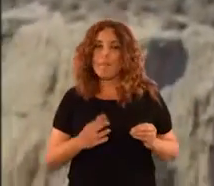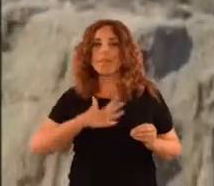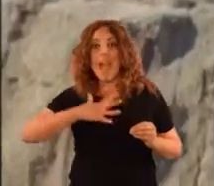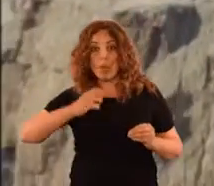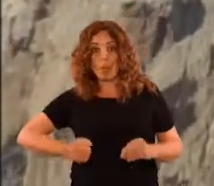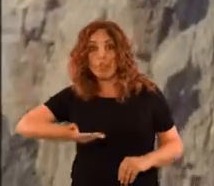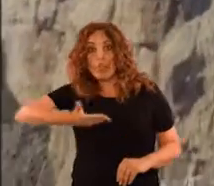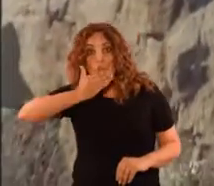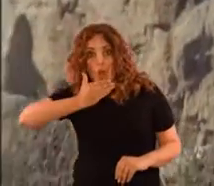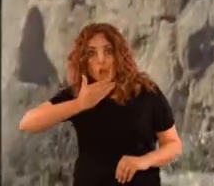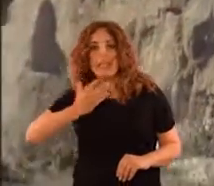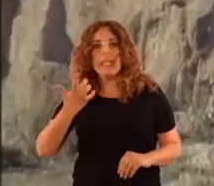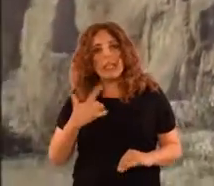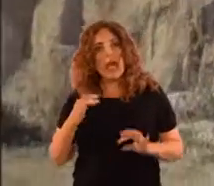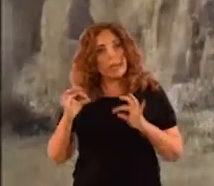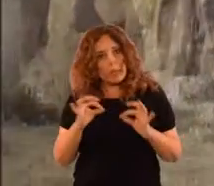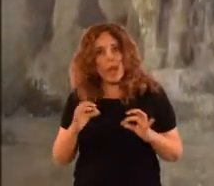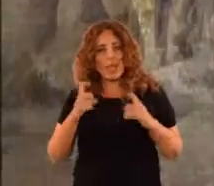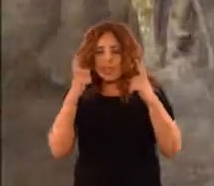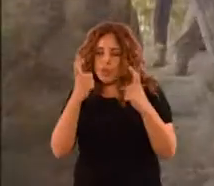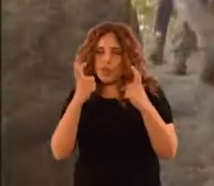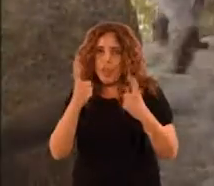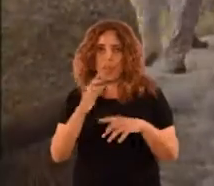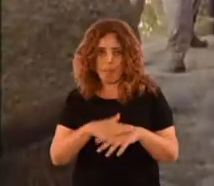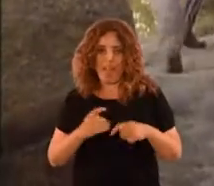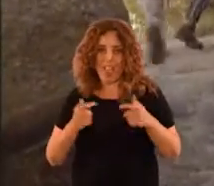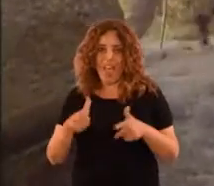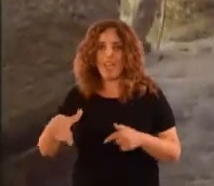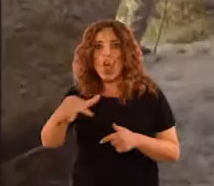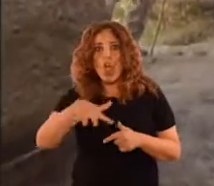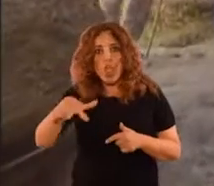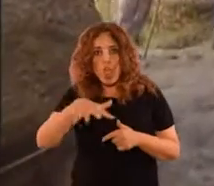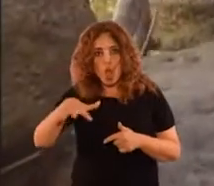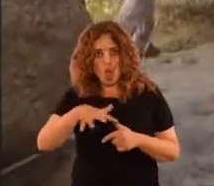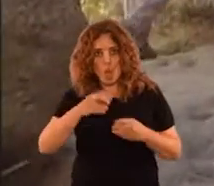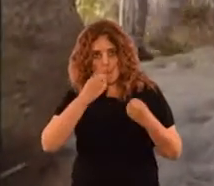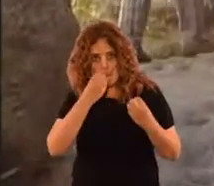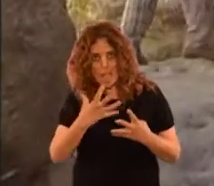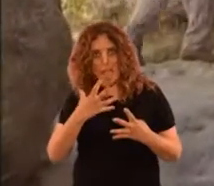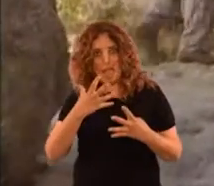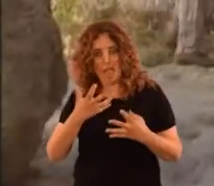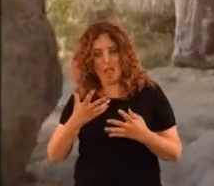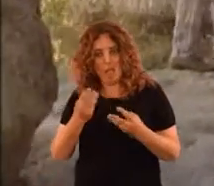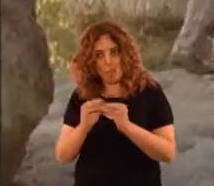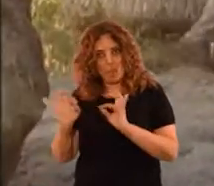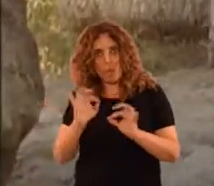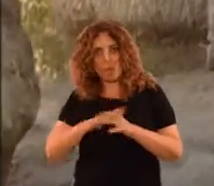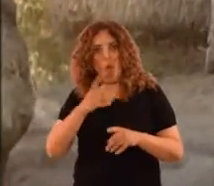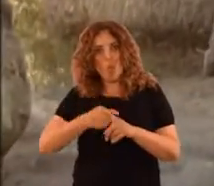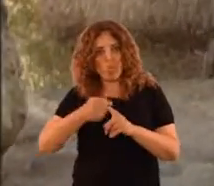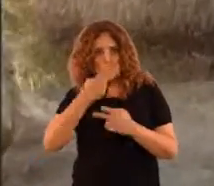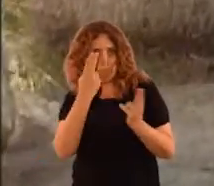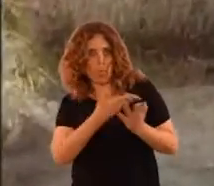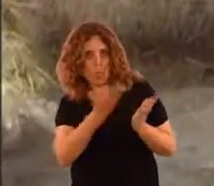tanto la Junta de Andalucía como el Ayuntamiento de Sorbas están haciendo un esfuerzo para dotar al paraje de una adecuada infraestructura de